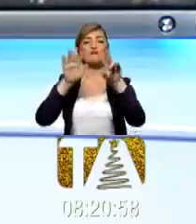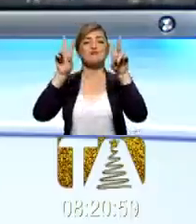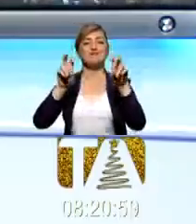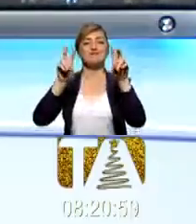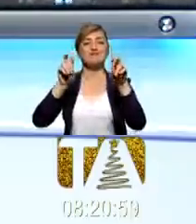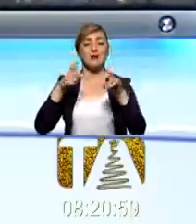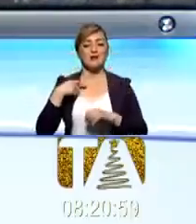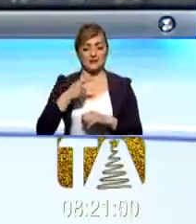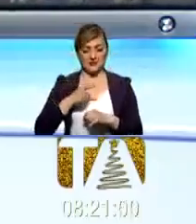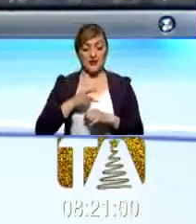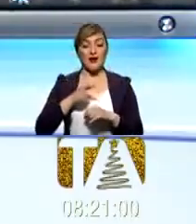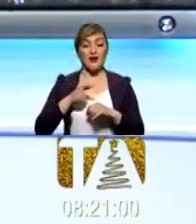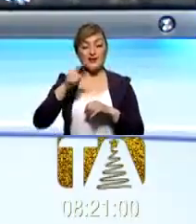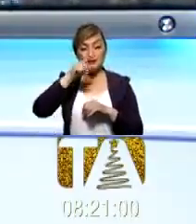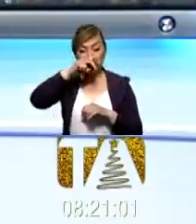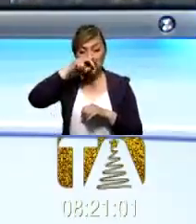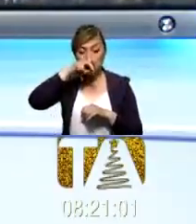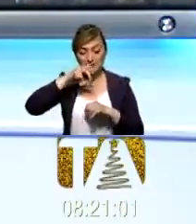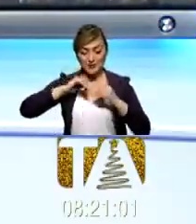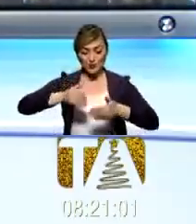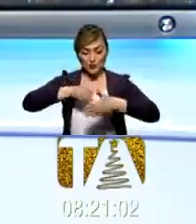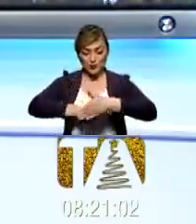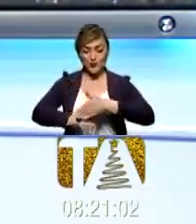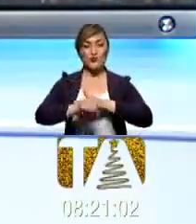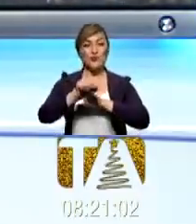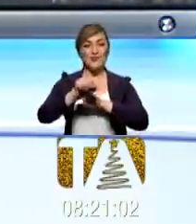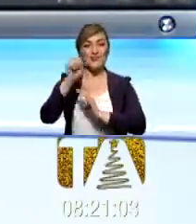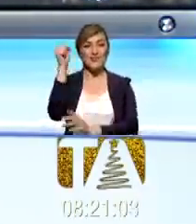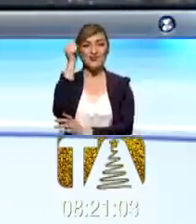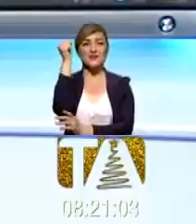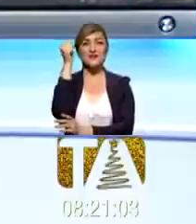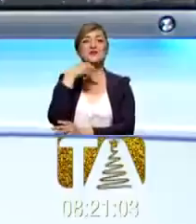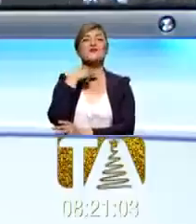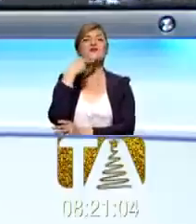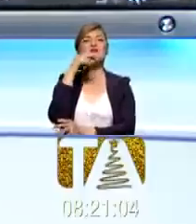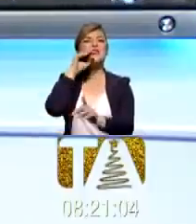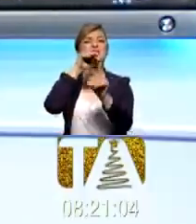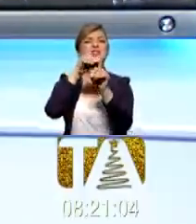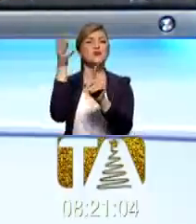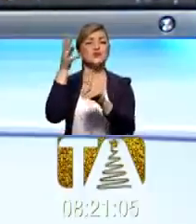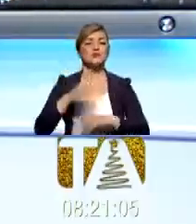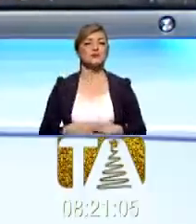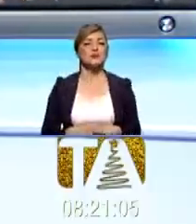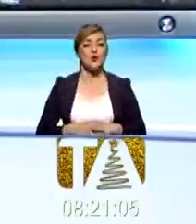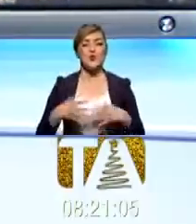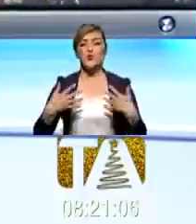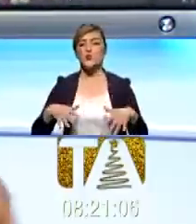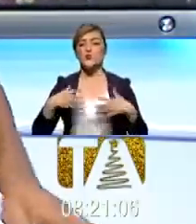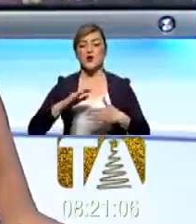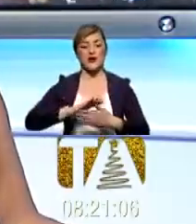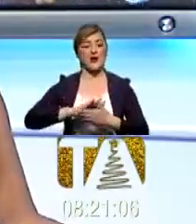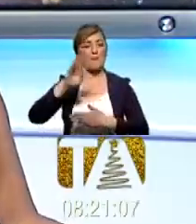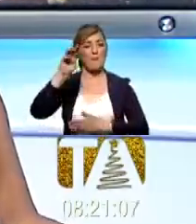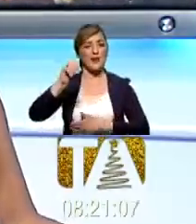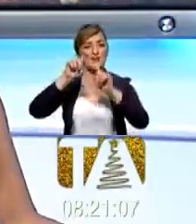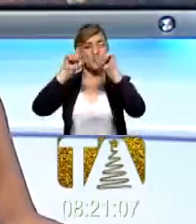pariendo. Les contamos que cumplió su sueño de tener una computadora para recibir clases. Este martes una empresa cuencana le regaló el equipo informático